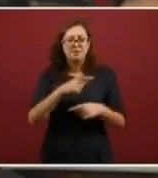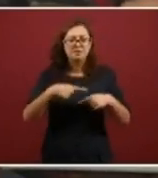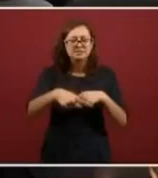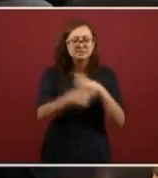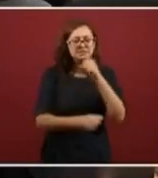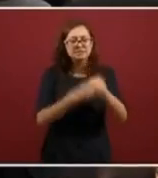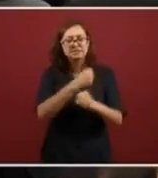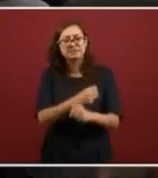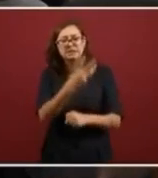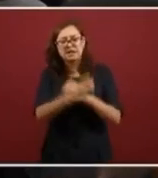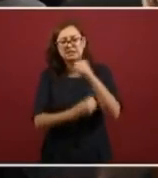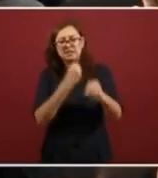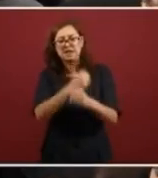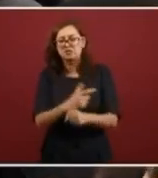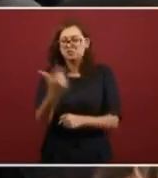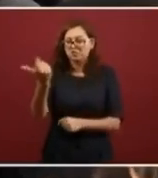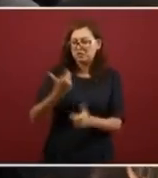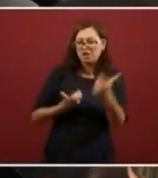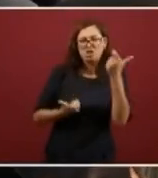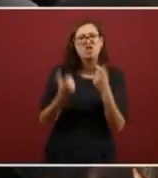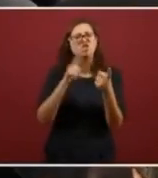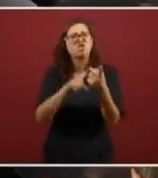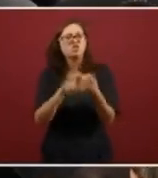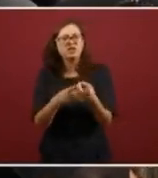3 años, presidente? Gracias.